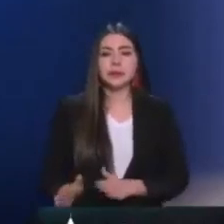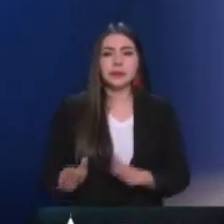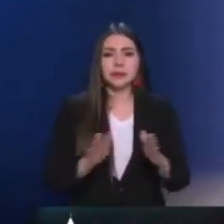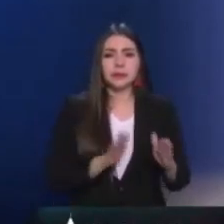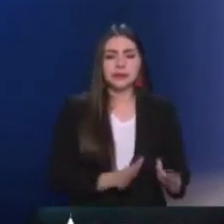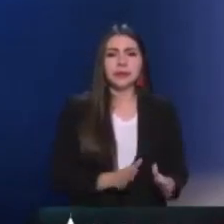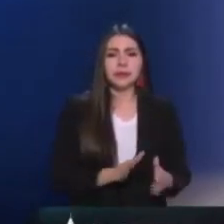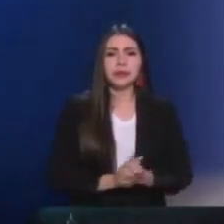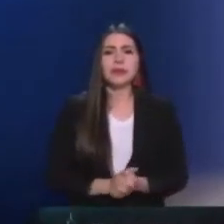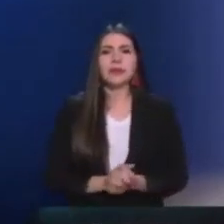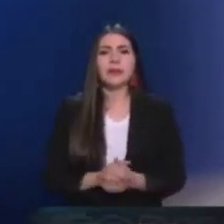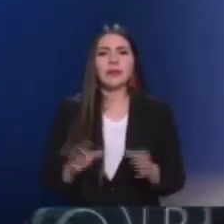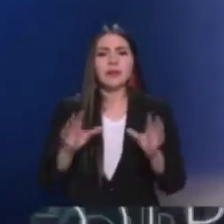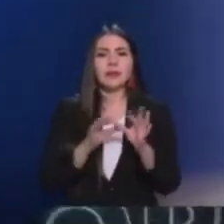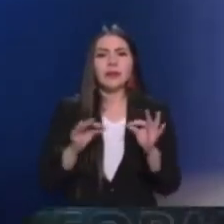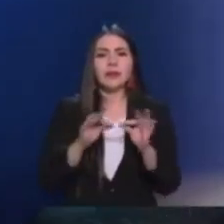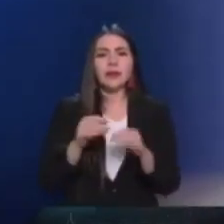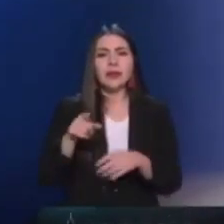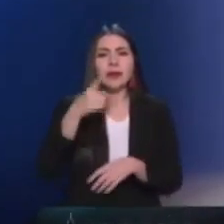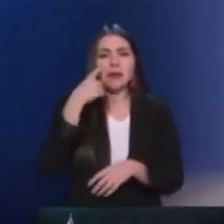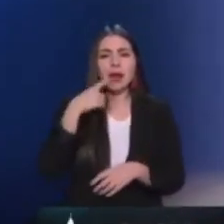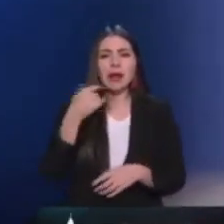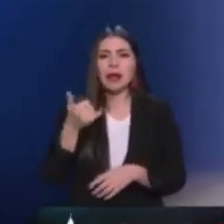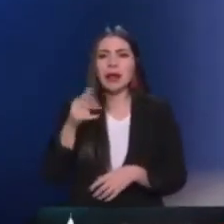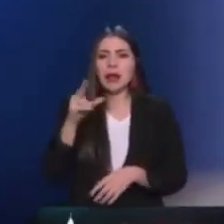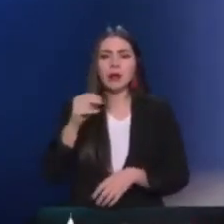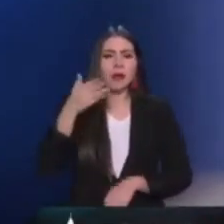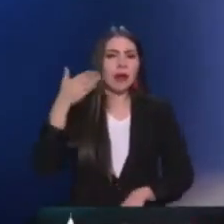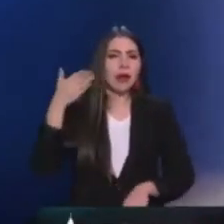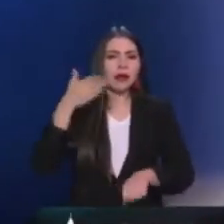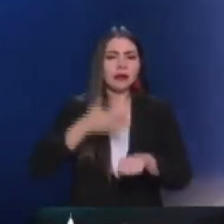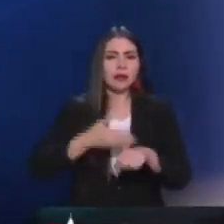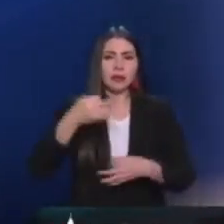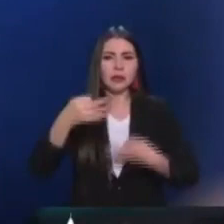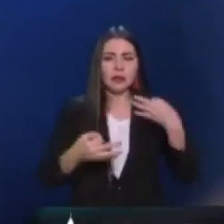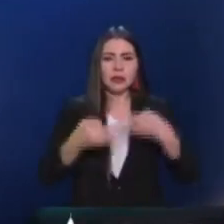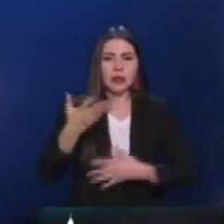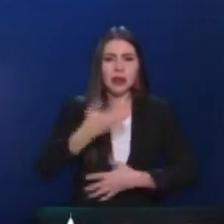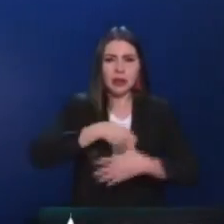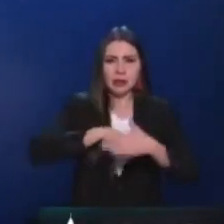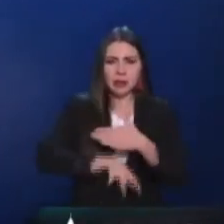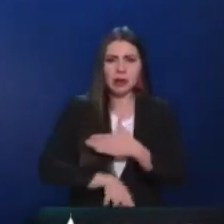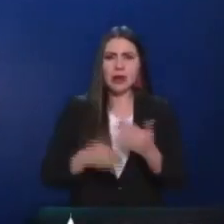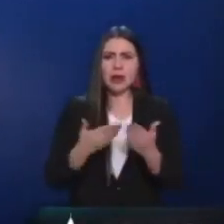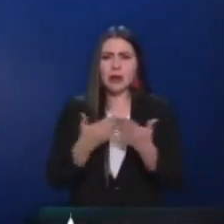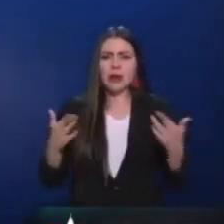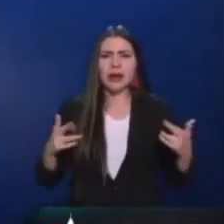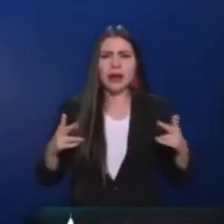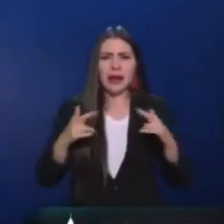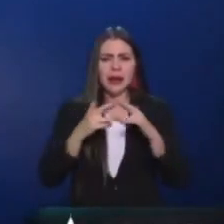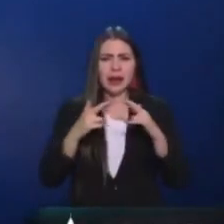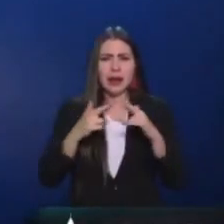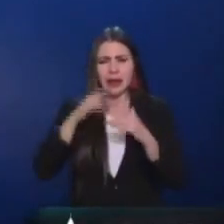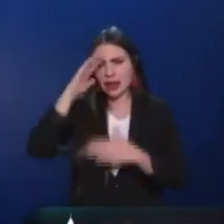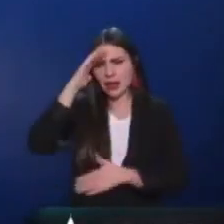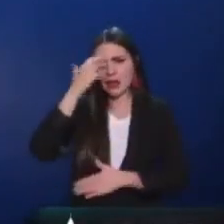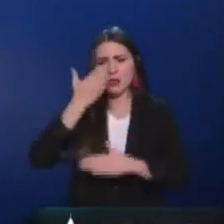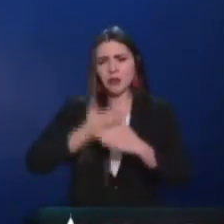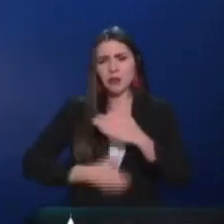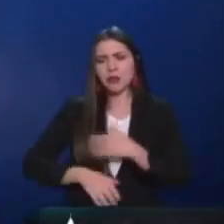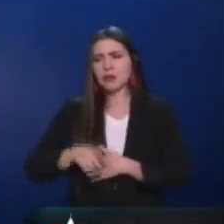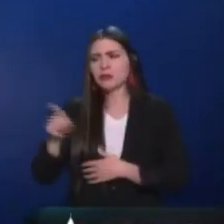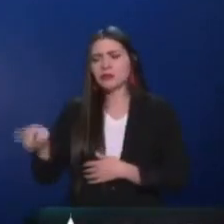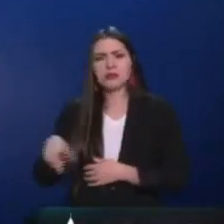Tras la despenalización del aborto en México, la Iglesia Católica ha encabezado una campaña de repudio a la decisión de la Suprema Corte de Justicia de la